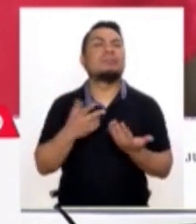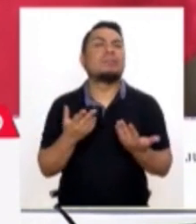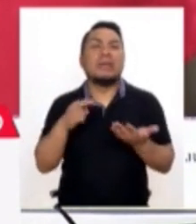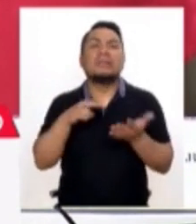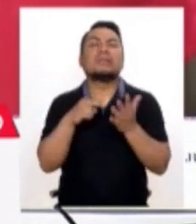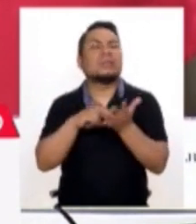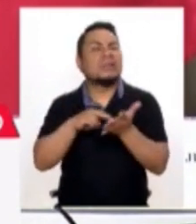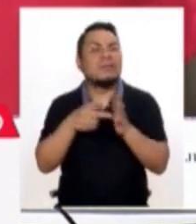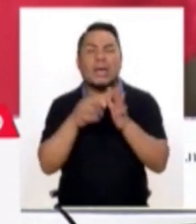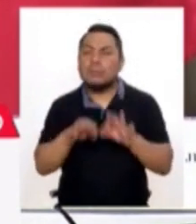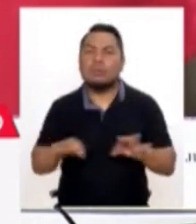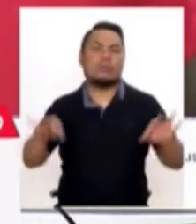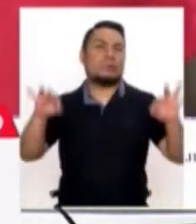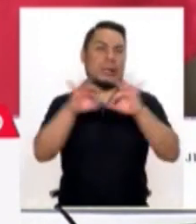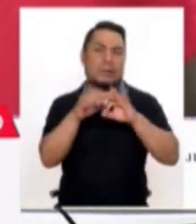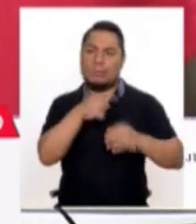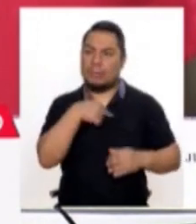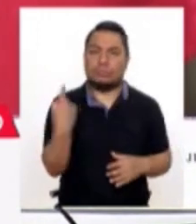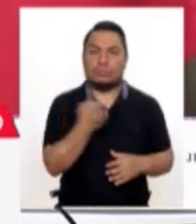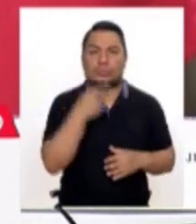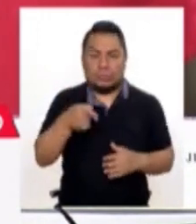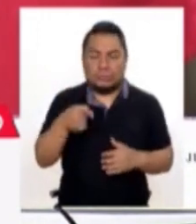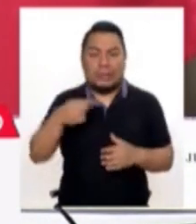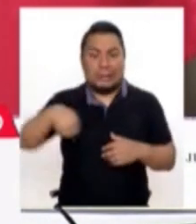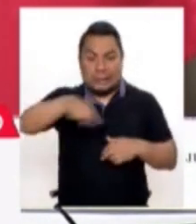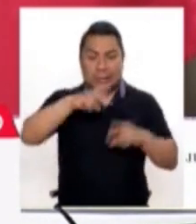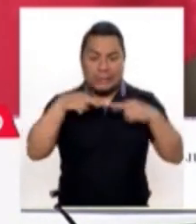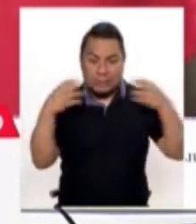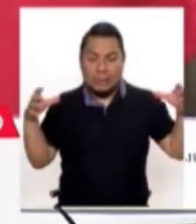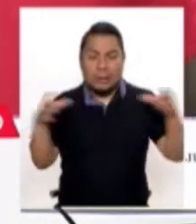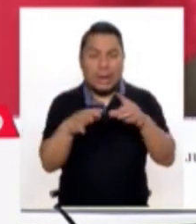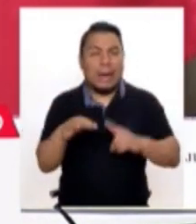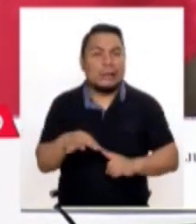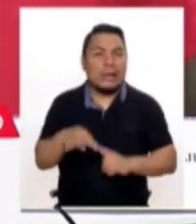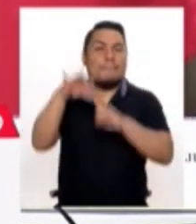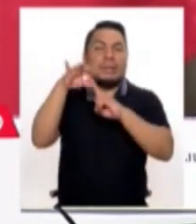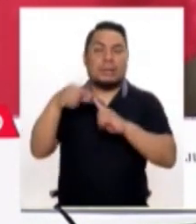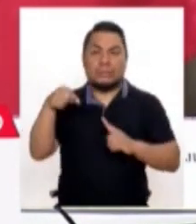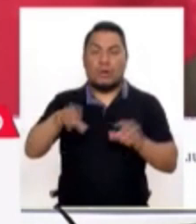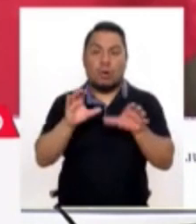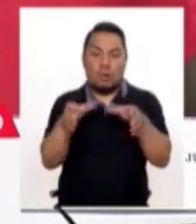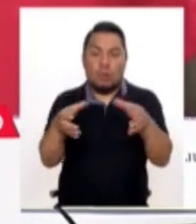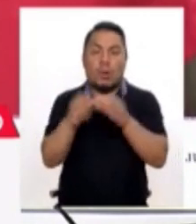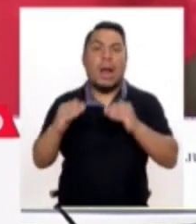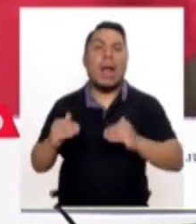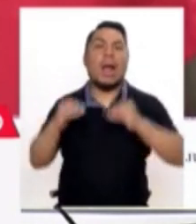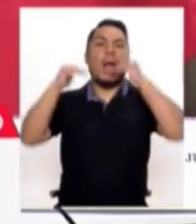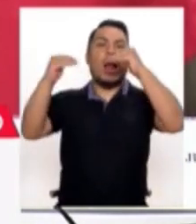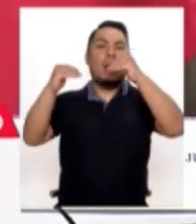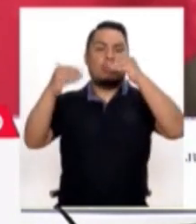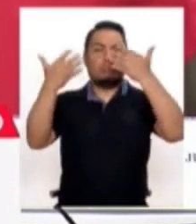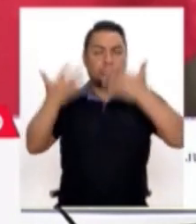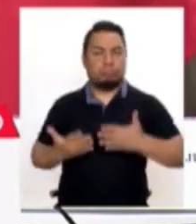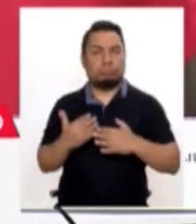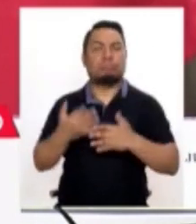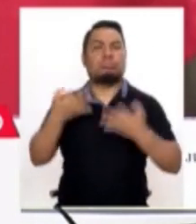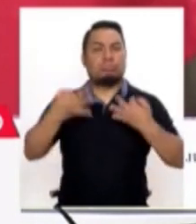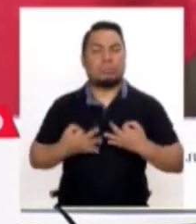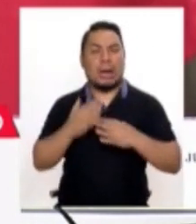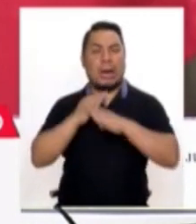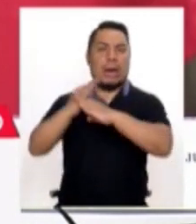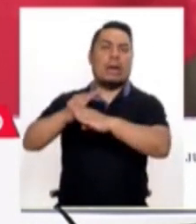para nosotros llevar a cabo esta sesión extraordinaria de la Comisión de Alto Nivel